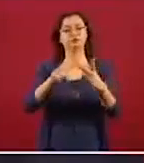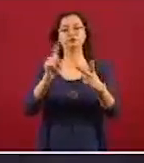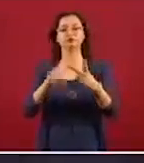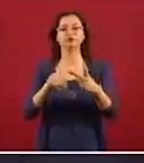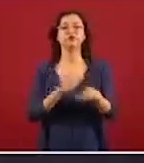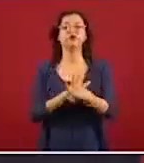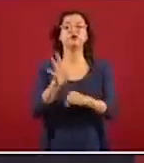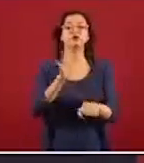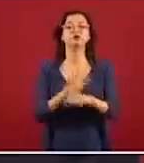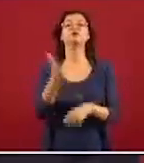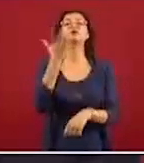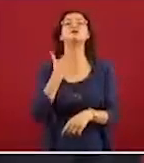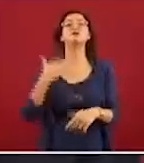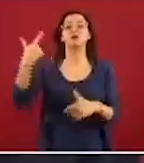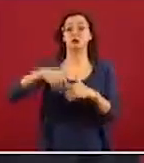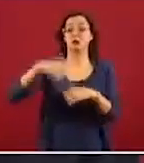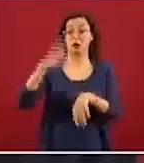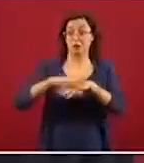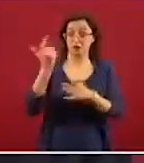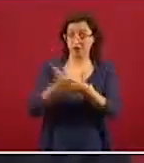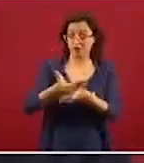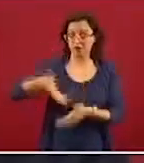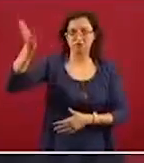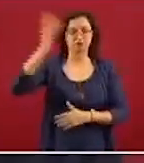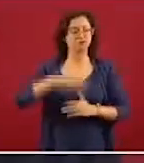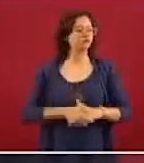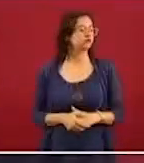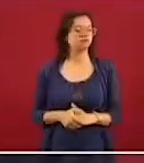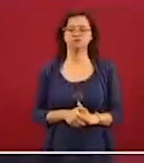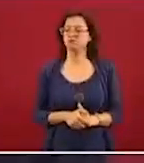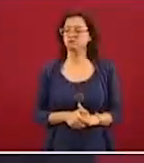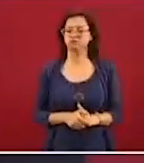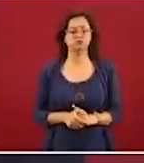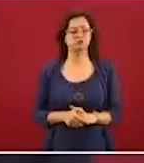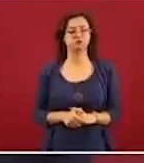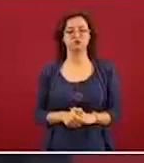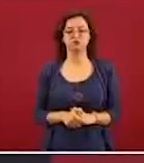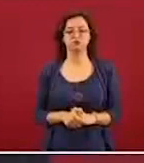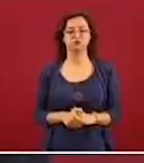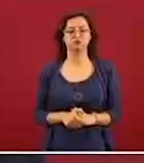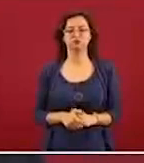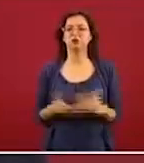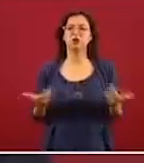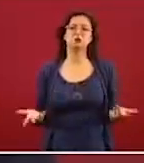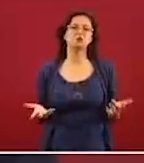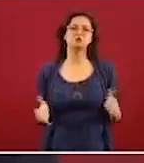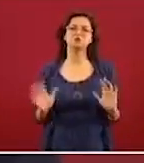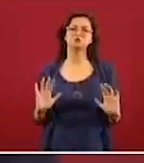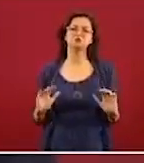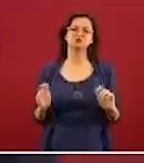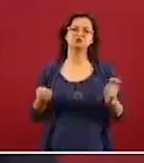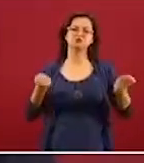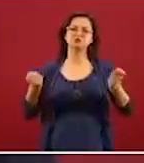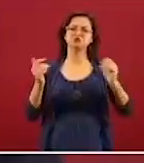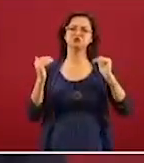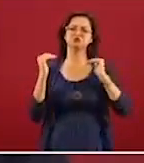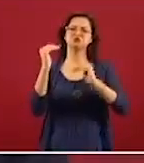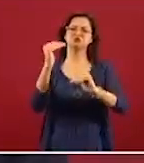no aumentar el precio de la gasolina. Es decir, no solo mantener el precio, sino